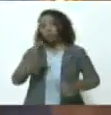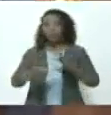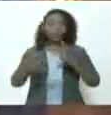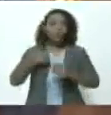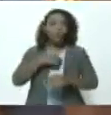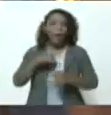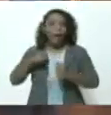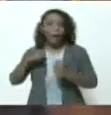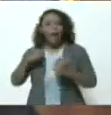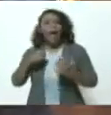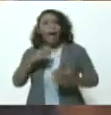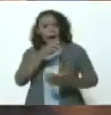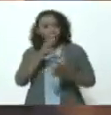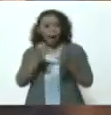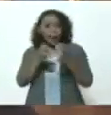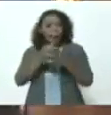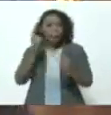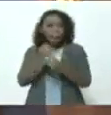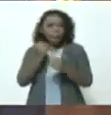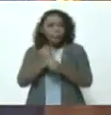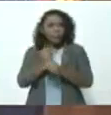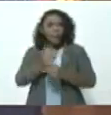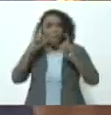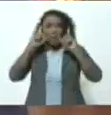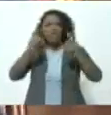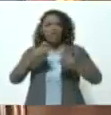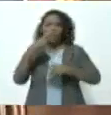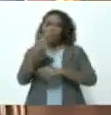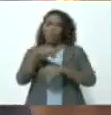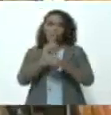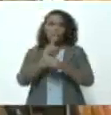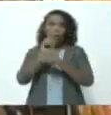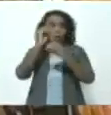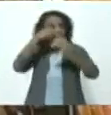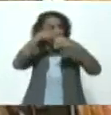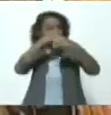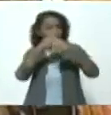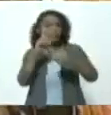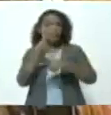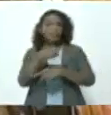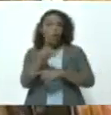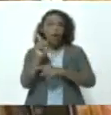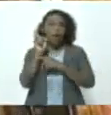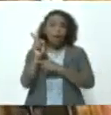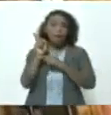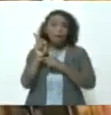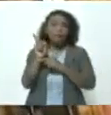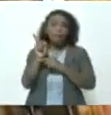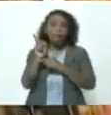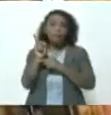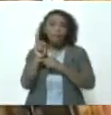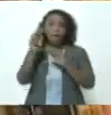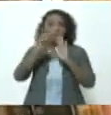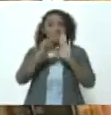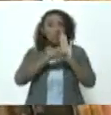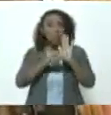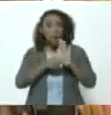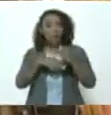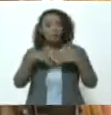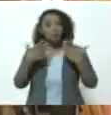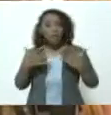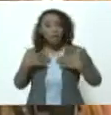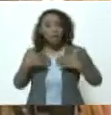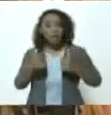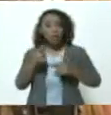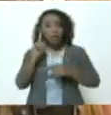equipo fue muy profesional. No solo en cuanto a la cámara, sino en cuanto a esas medidas que había